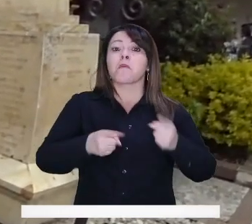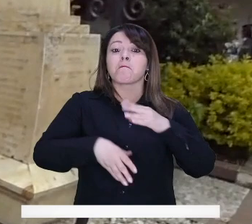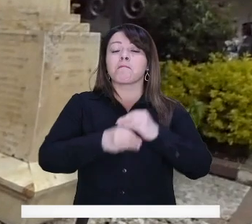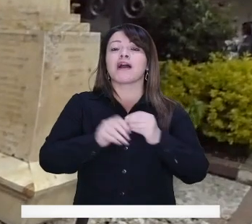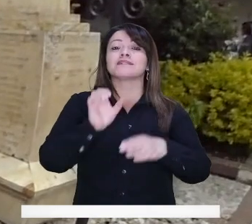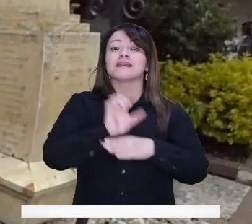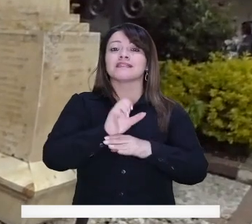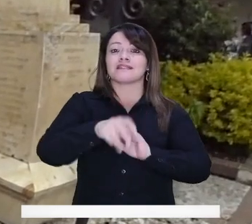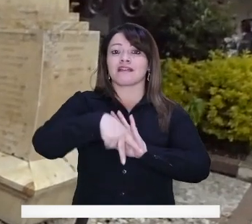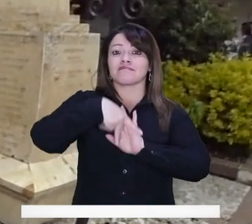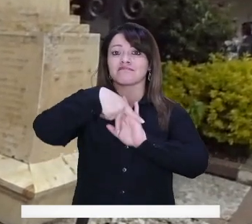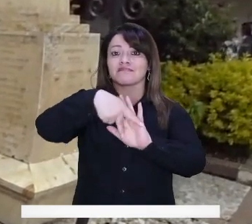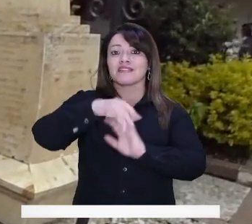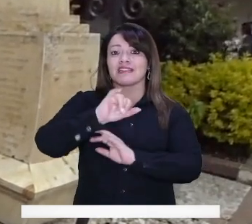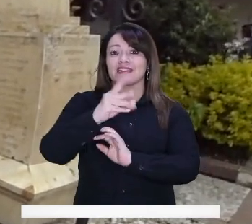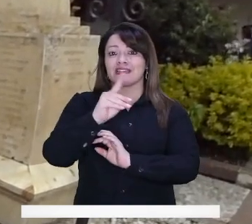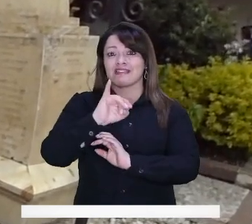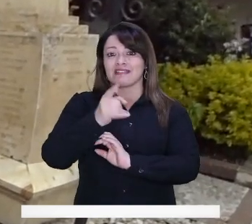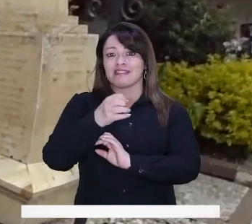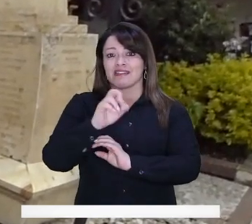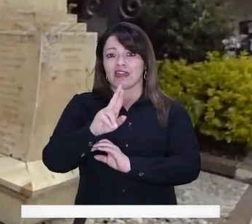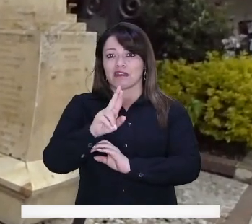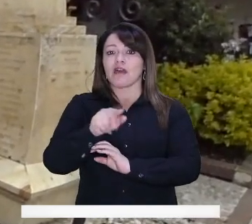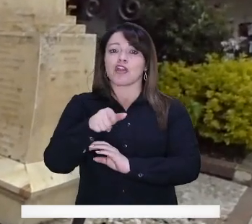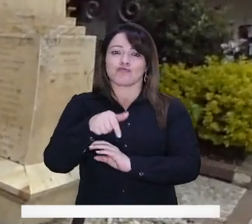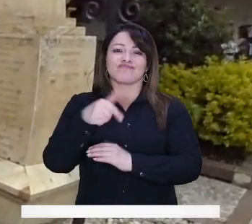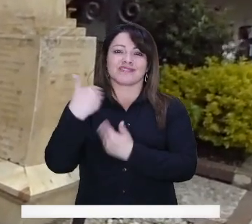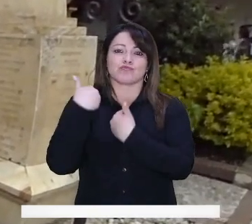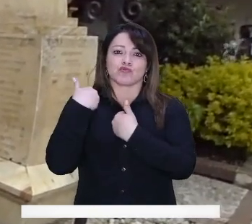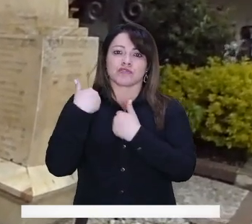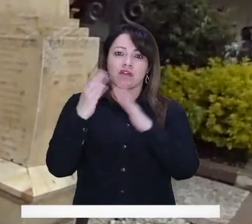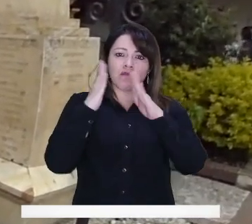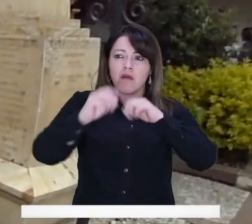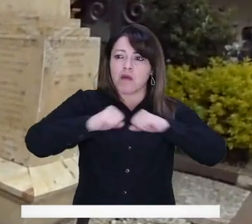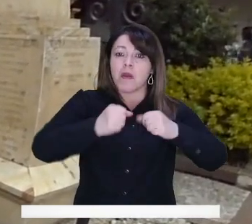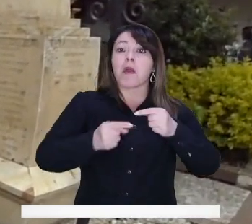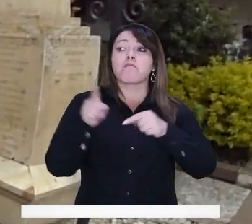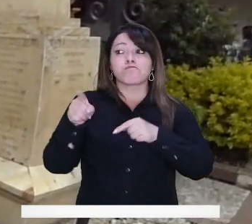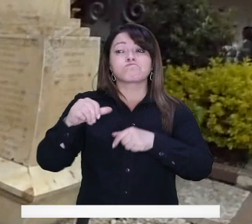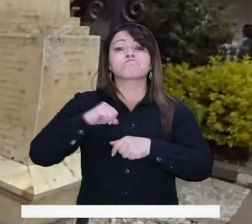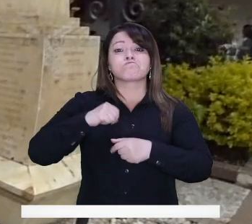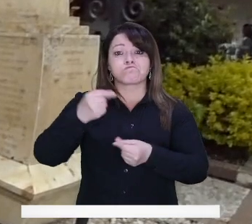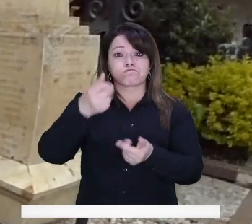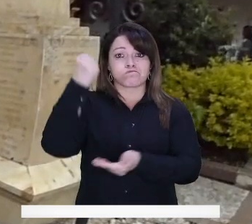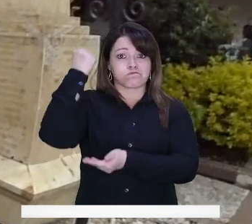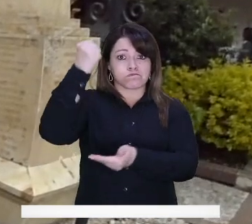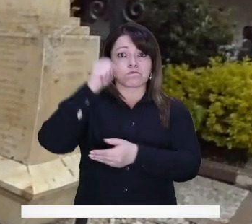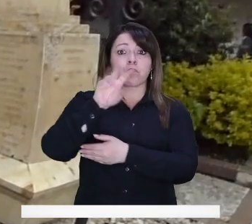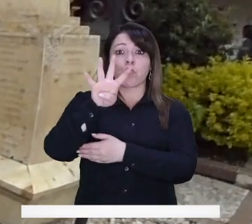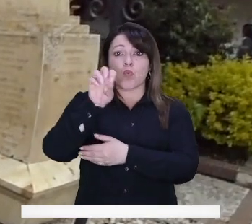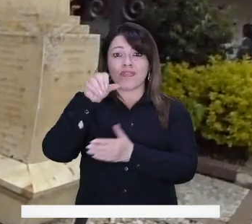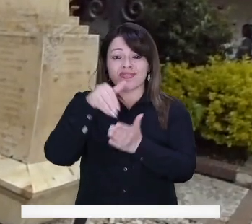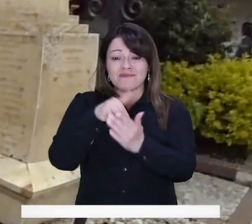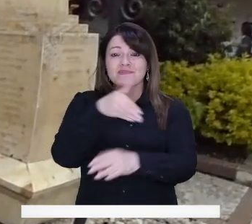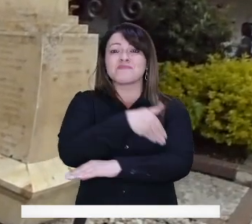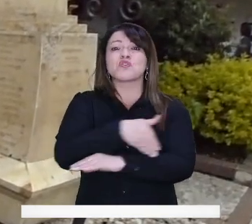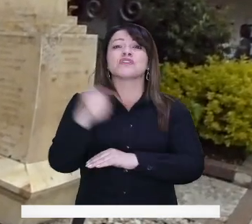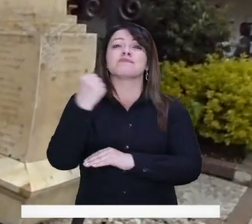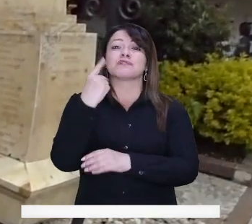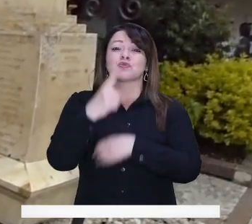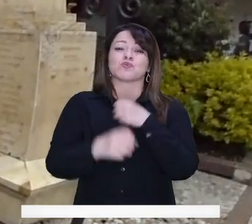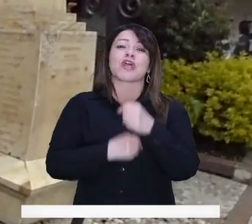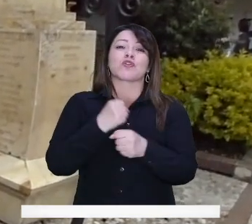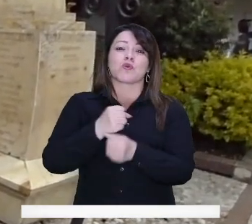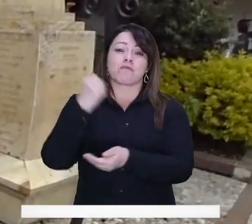el IDIGER, que se encarga de toda esta temática, que tiene un presupuesto de más de 40.000 millones de